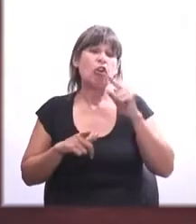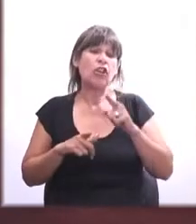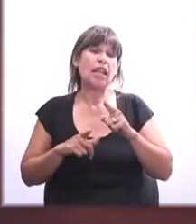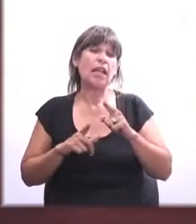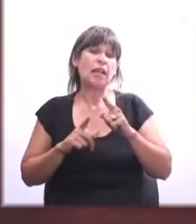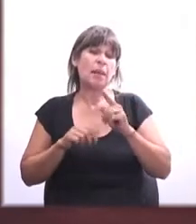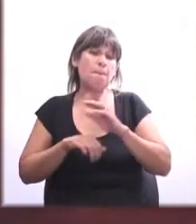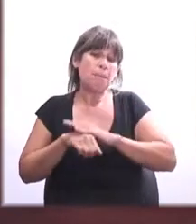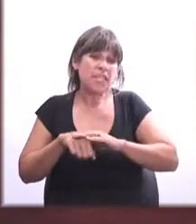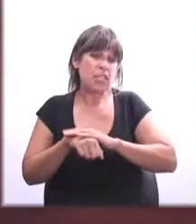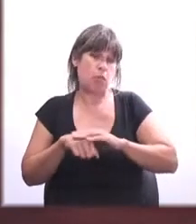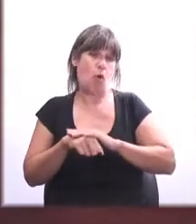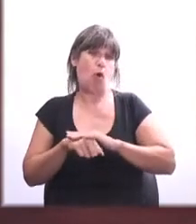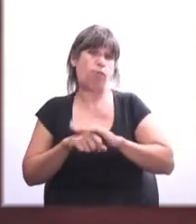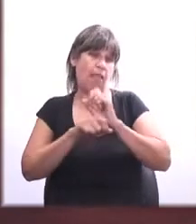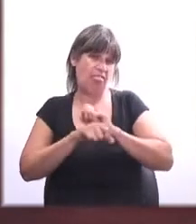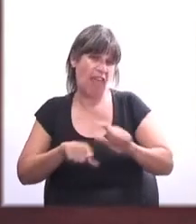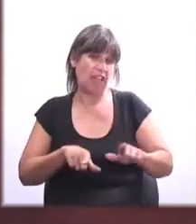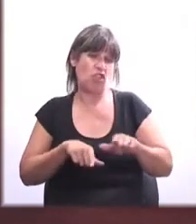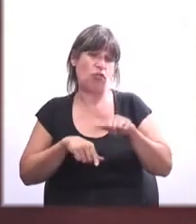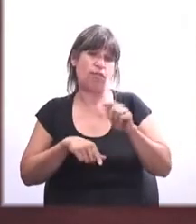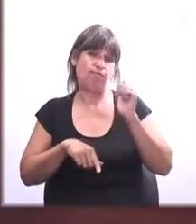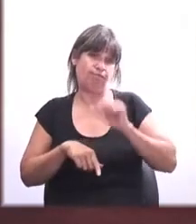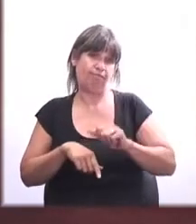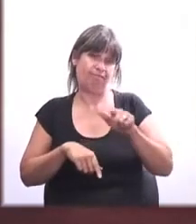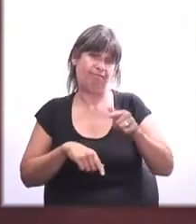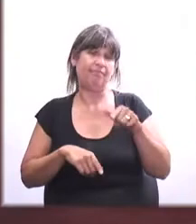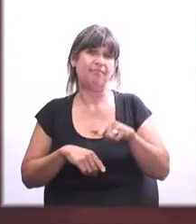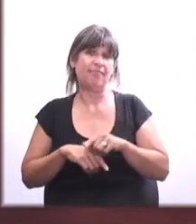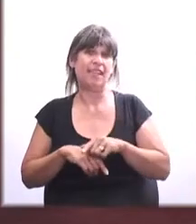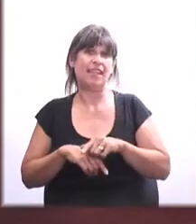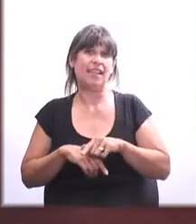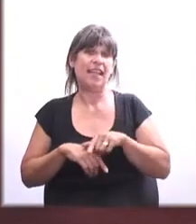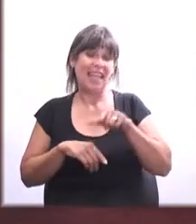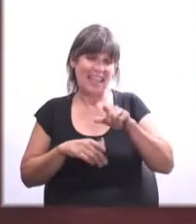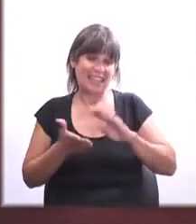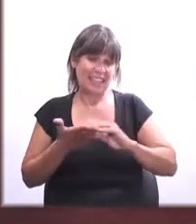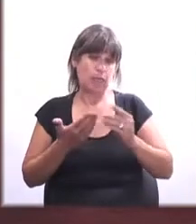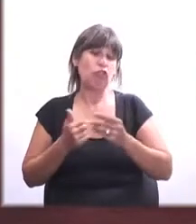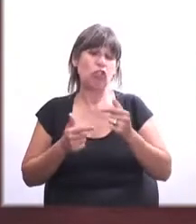proyecto. Este proyecto lo que refleja es el menor